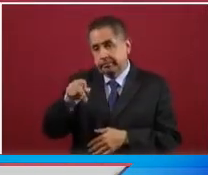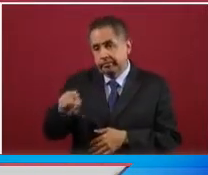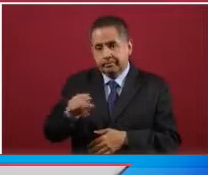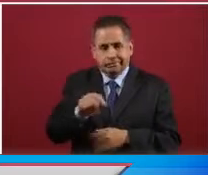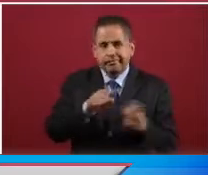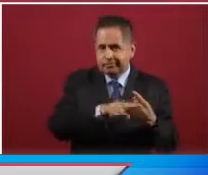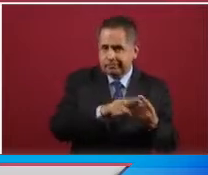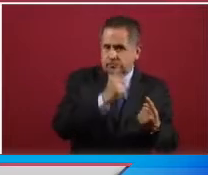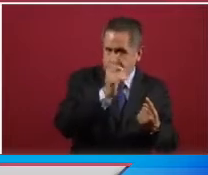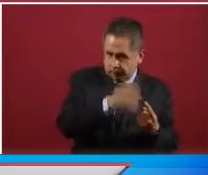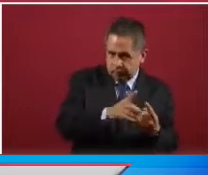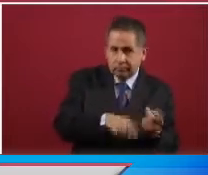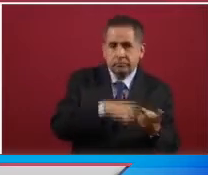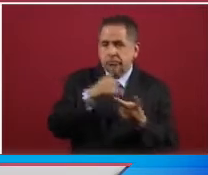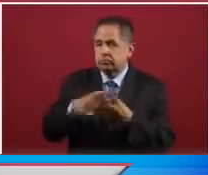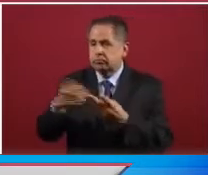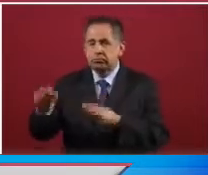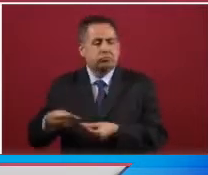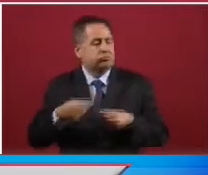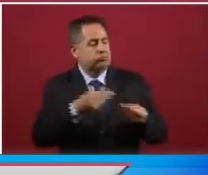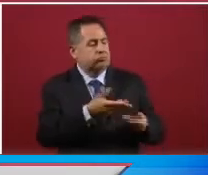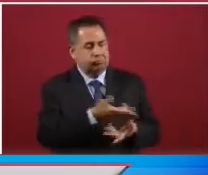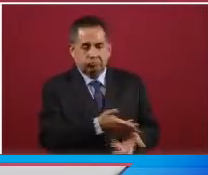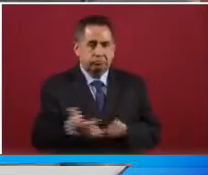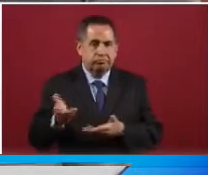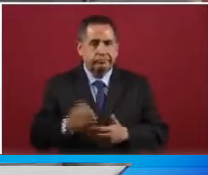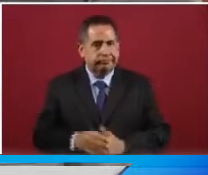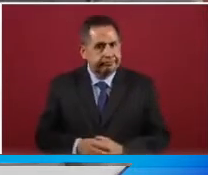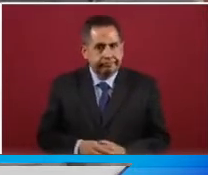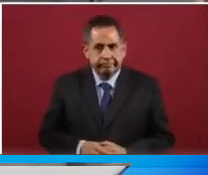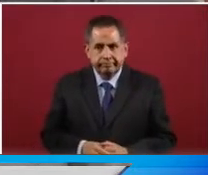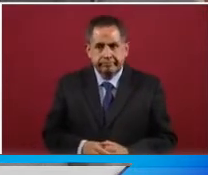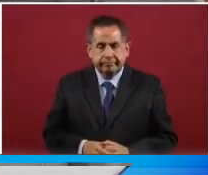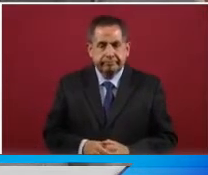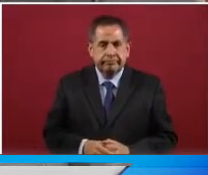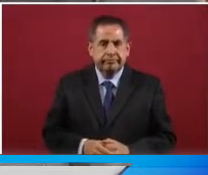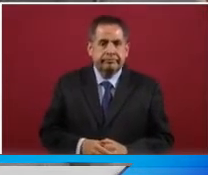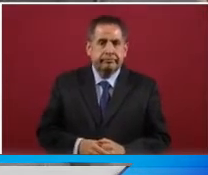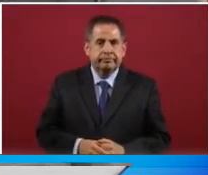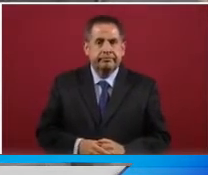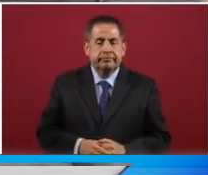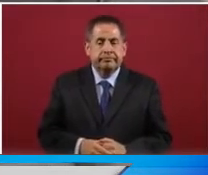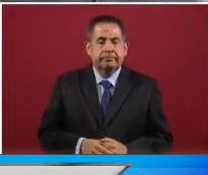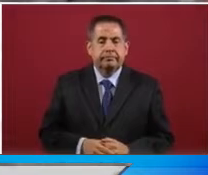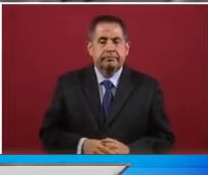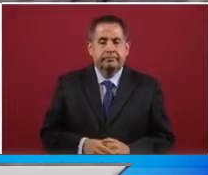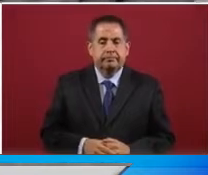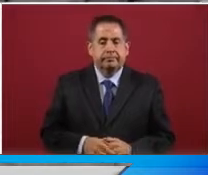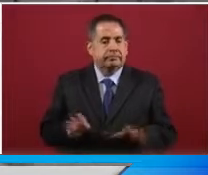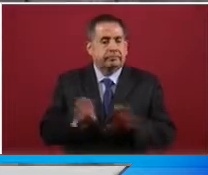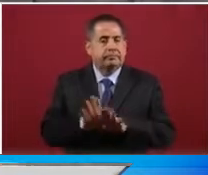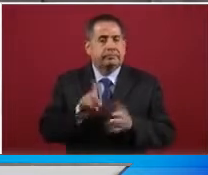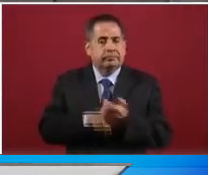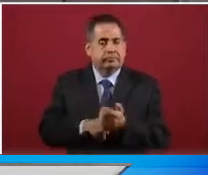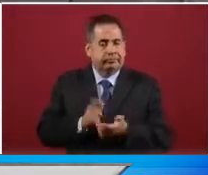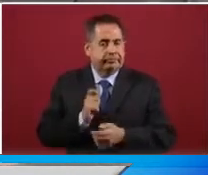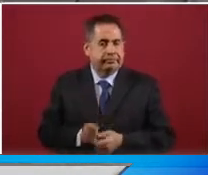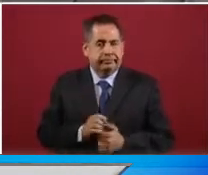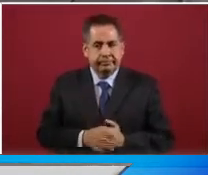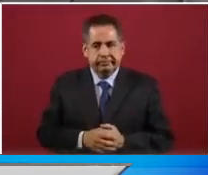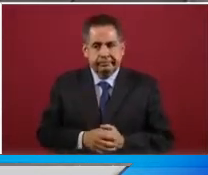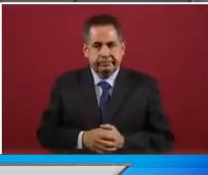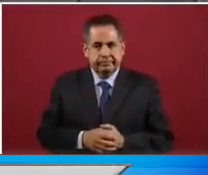Secretaría de Comunicaciones y Transportes a los trabajadores despedidos por la quiebra de Mexicana. producto de los excesos permitidos de los